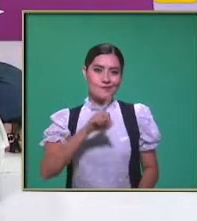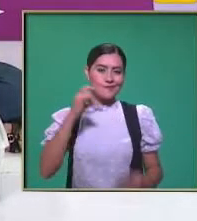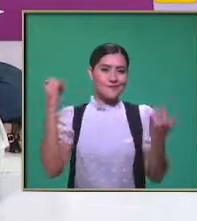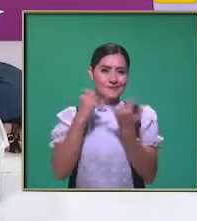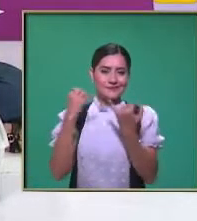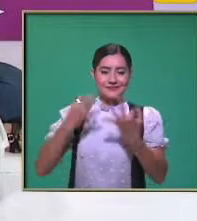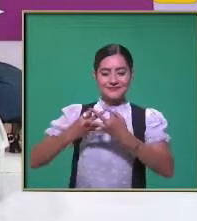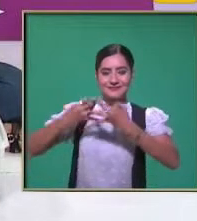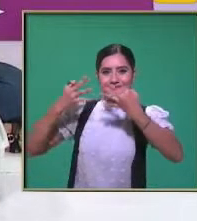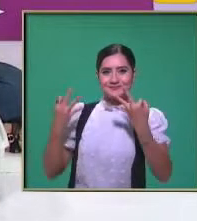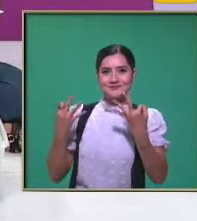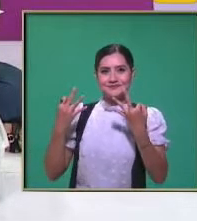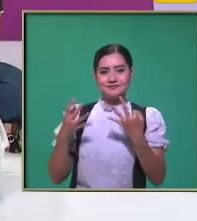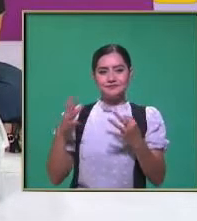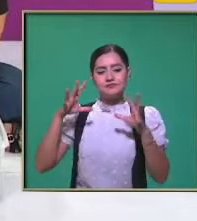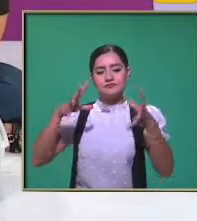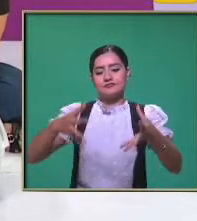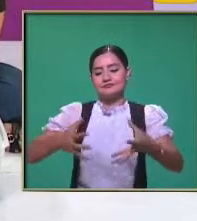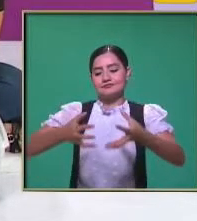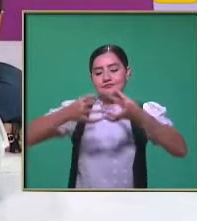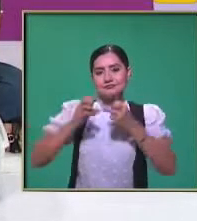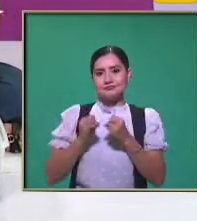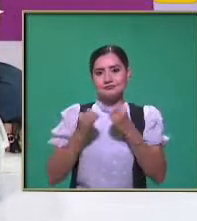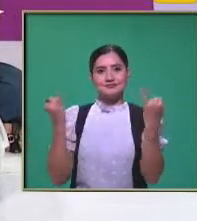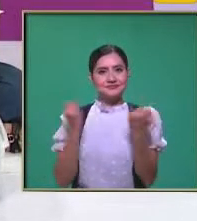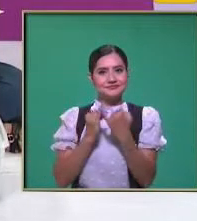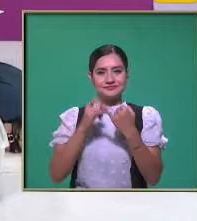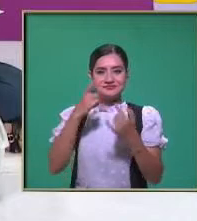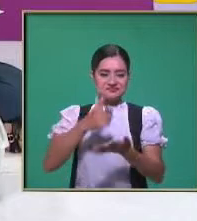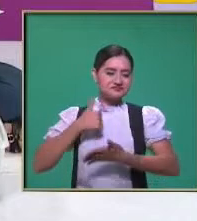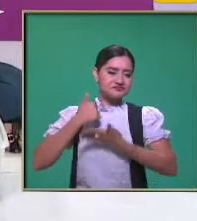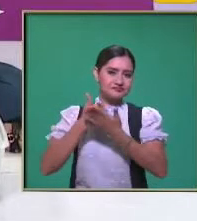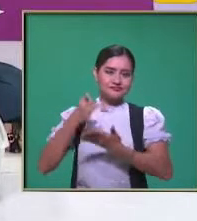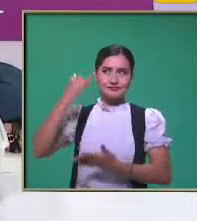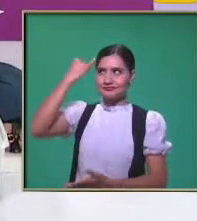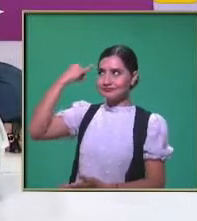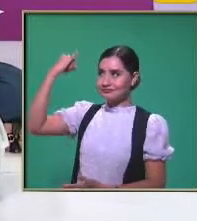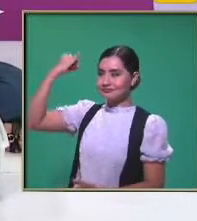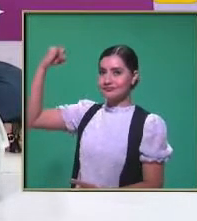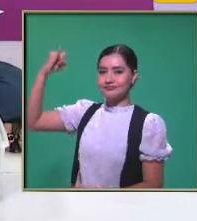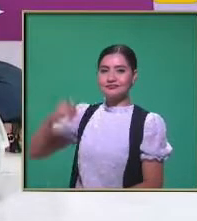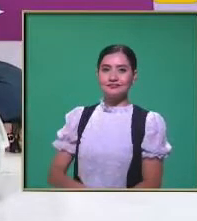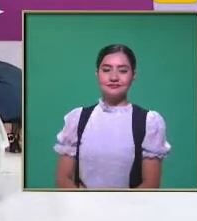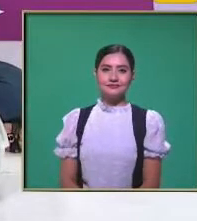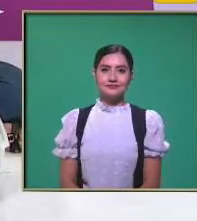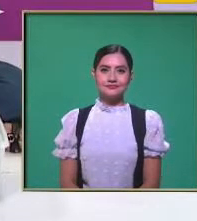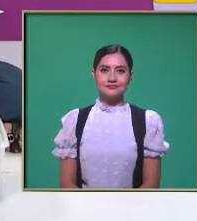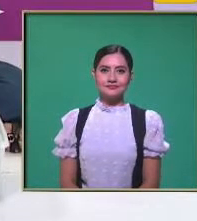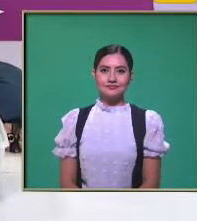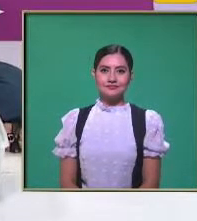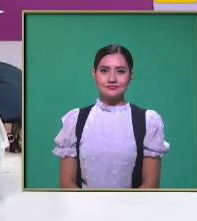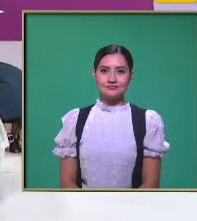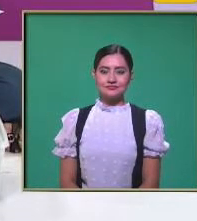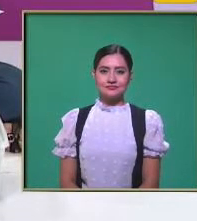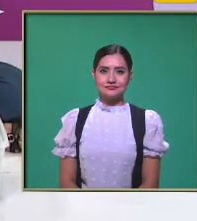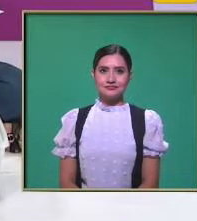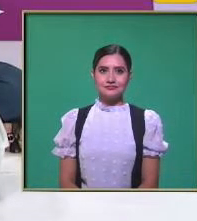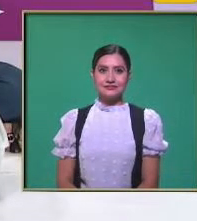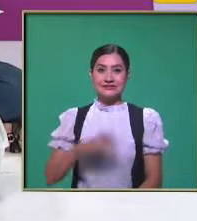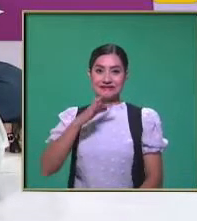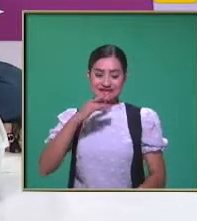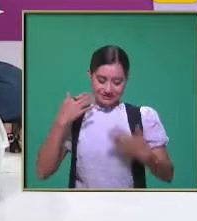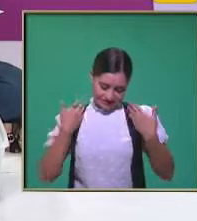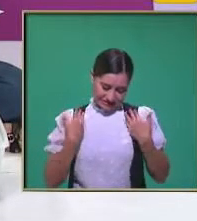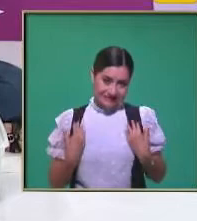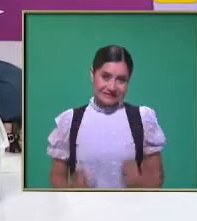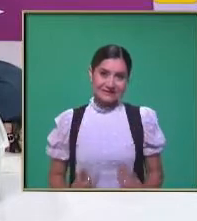tienen acceso a la arena, también usan mucho su imaginación. Mire, nosotros ya todas embarradas, bien padre, sí.